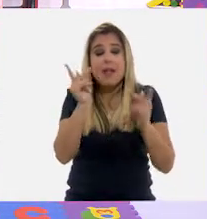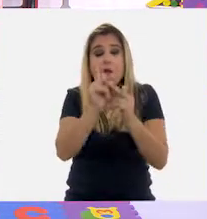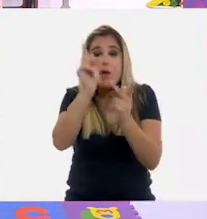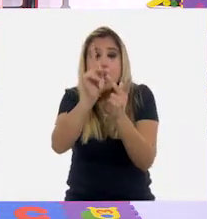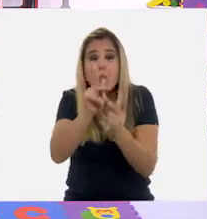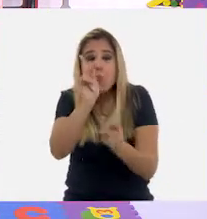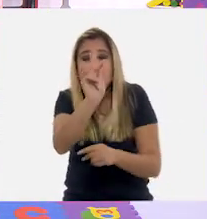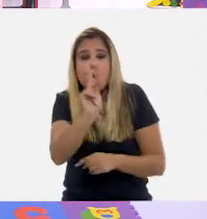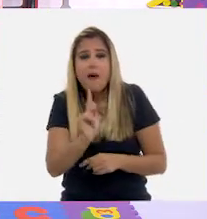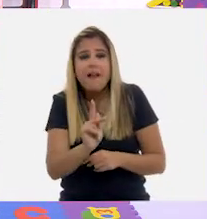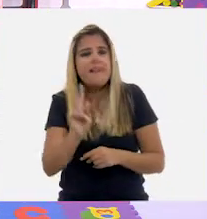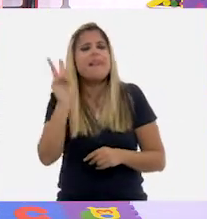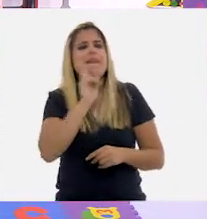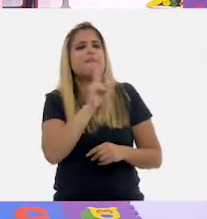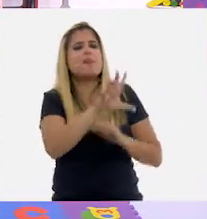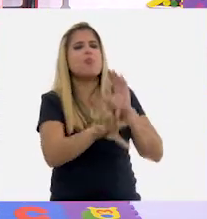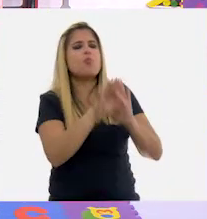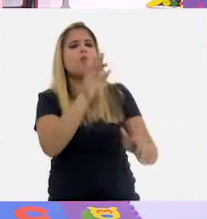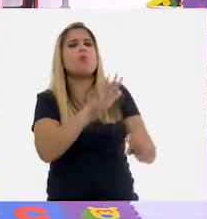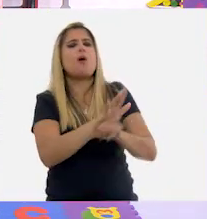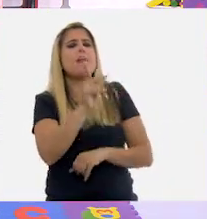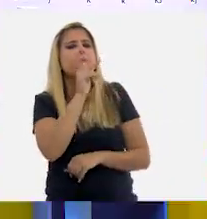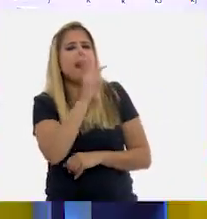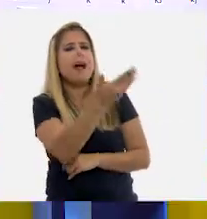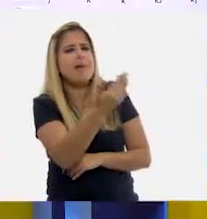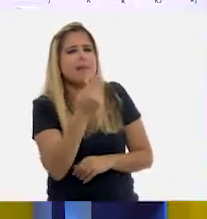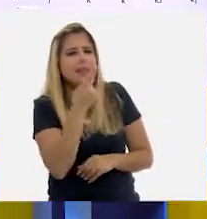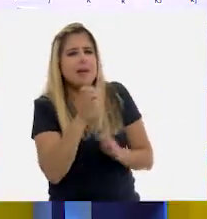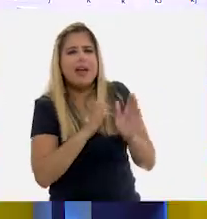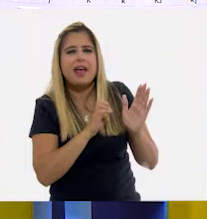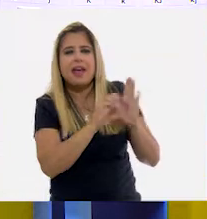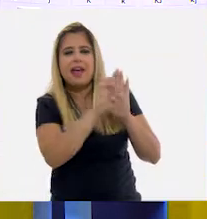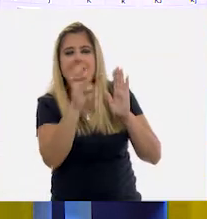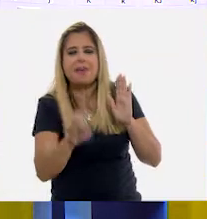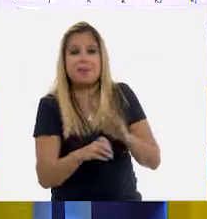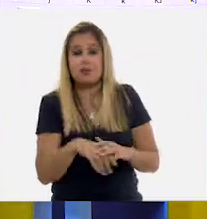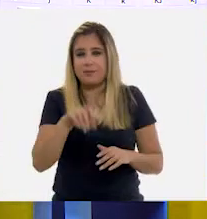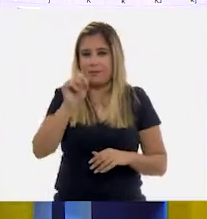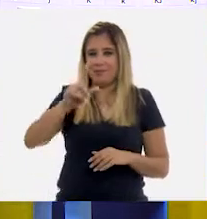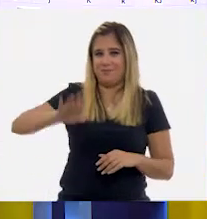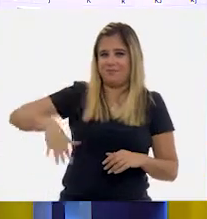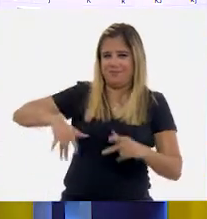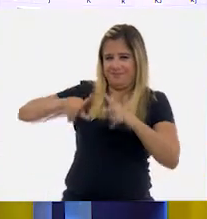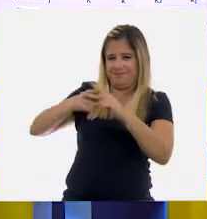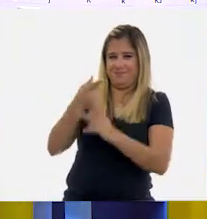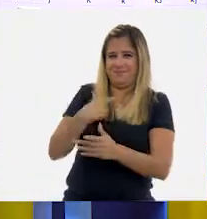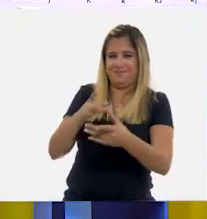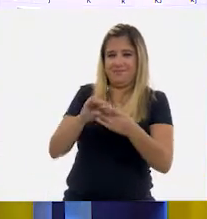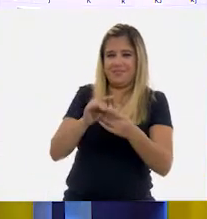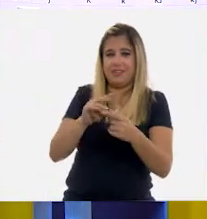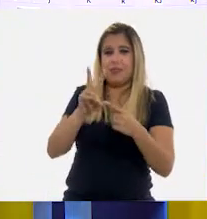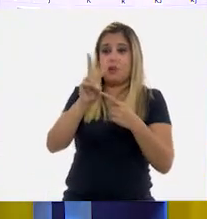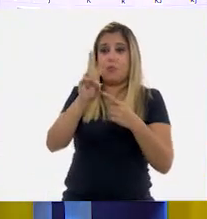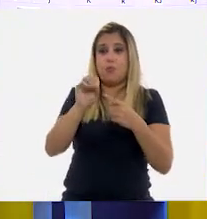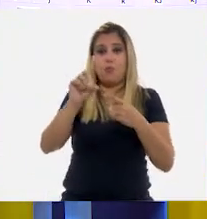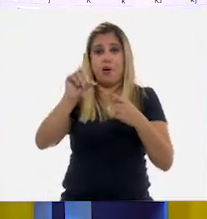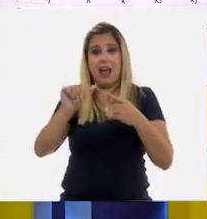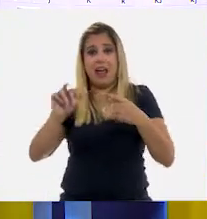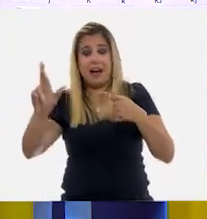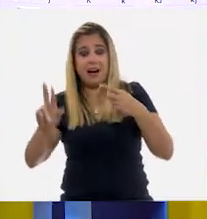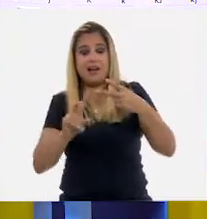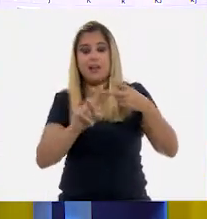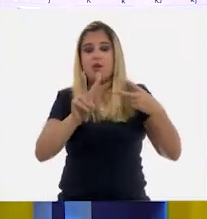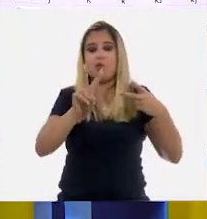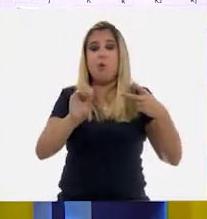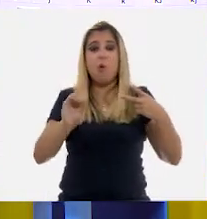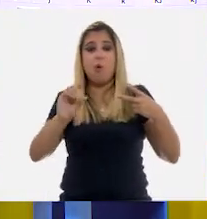ver, ¿cómo qué palabras encontraste? Pues justo la que yo les dije al principio, volar y